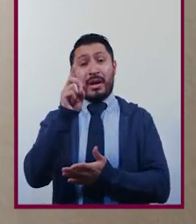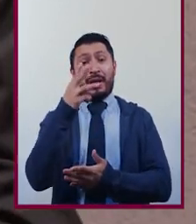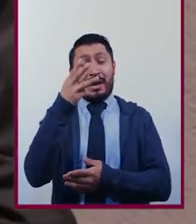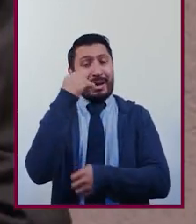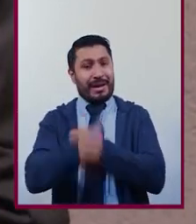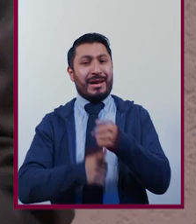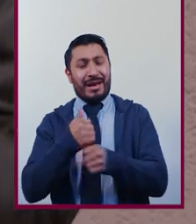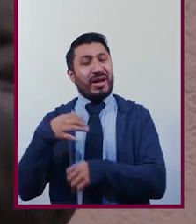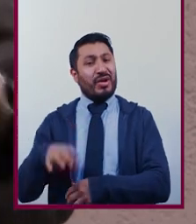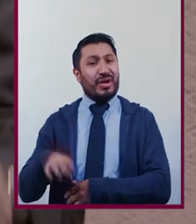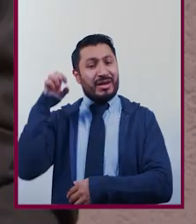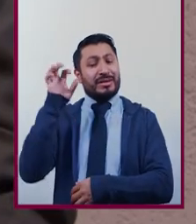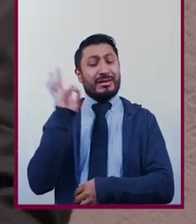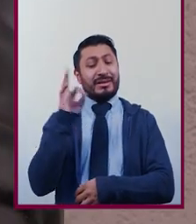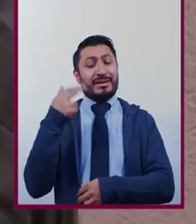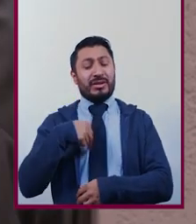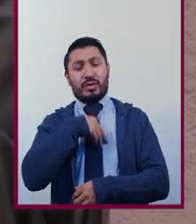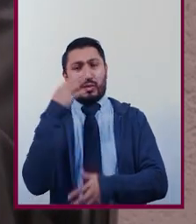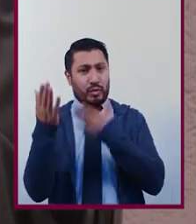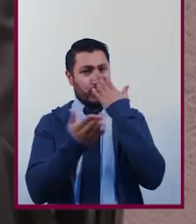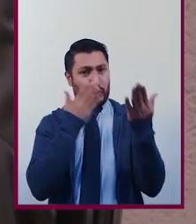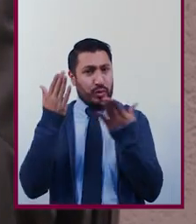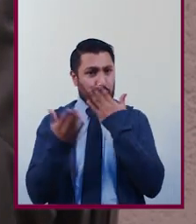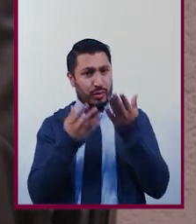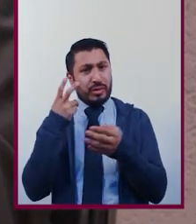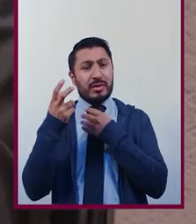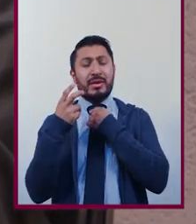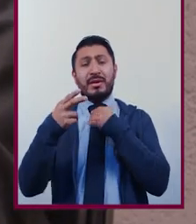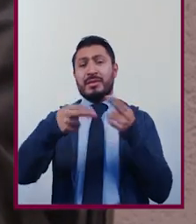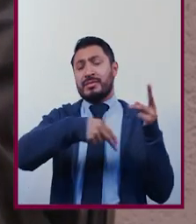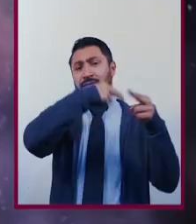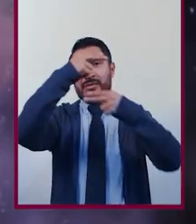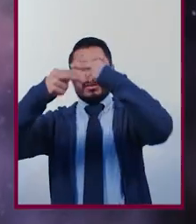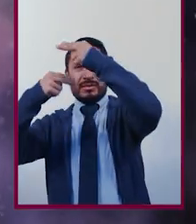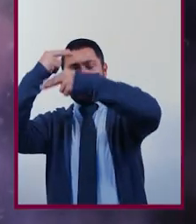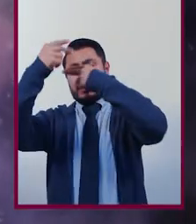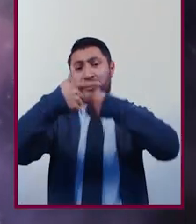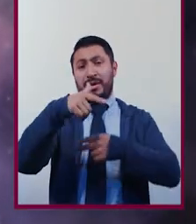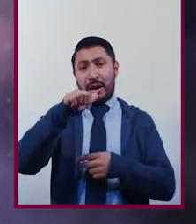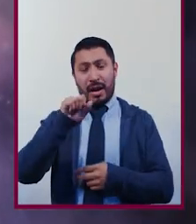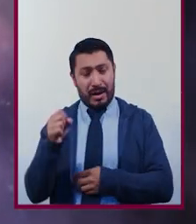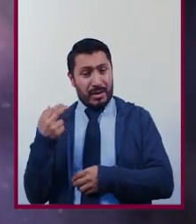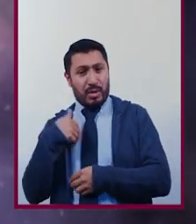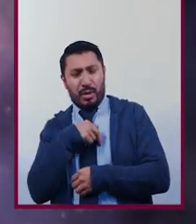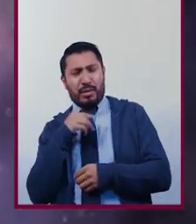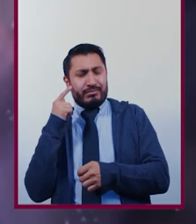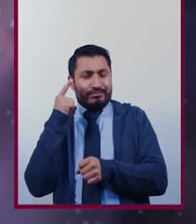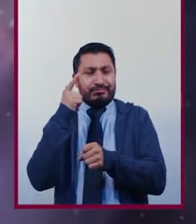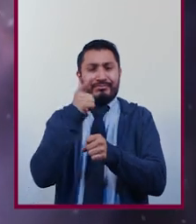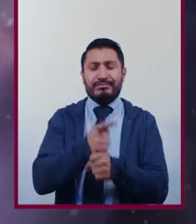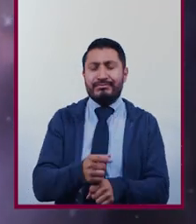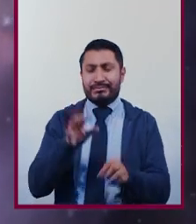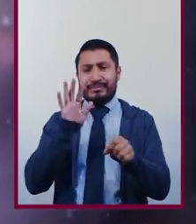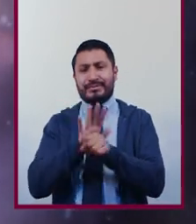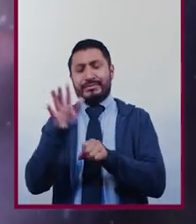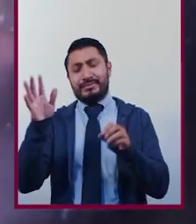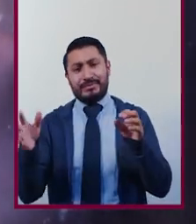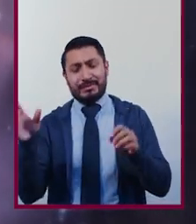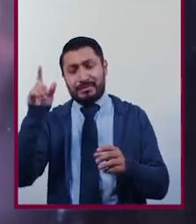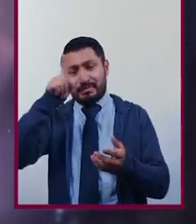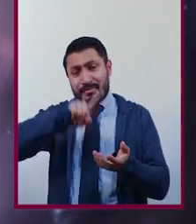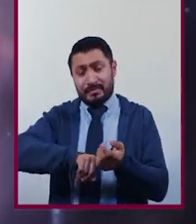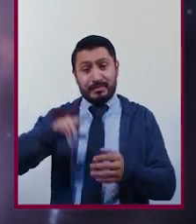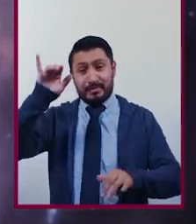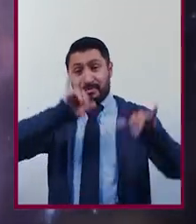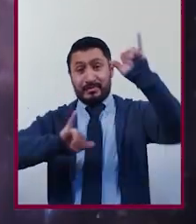de edad. Si nosotros estudiamos estas nubes de gas, podemos nosotros determinar la composición química